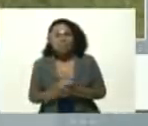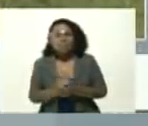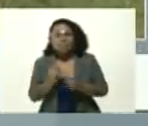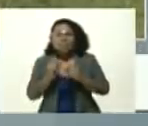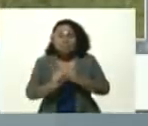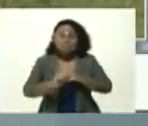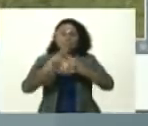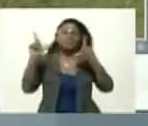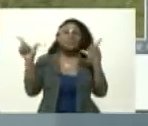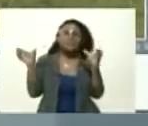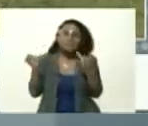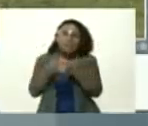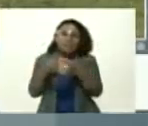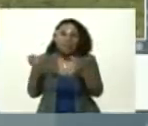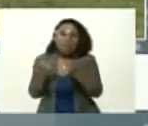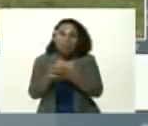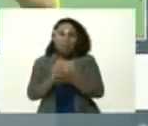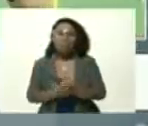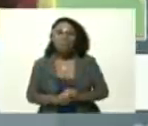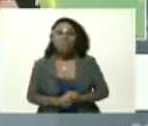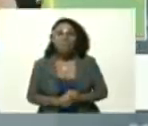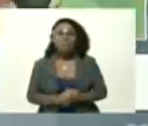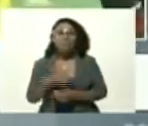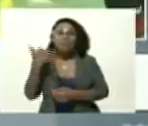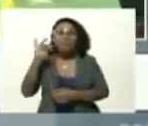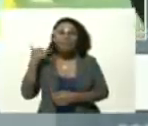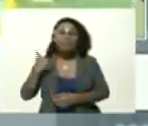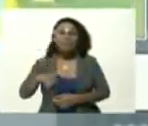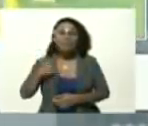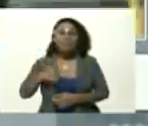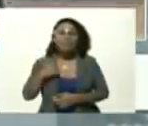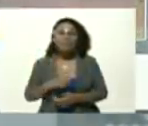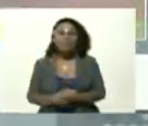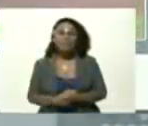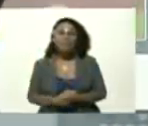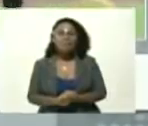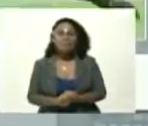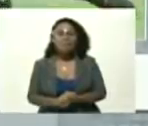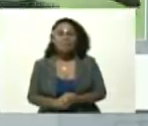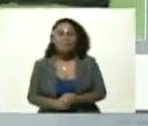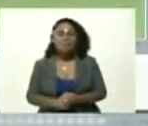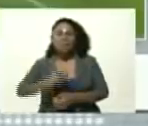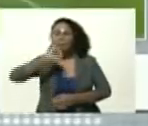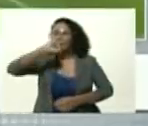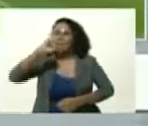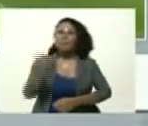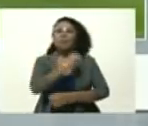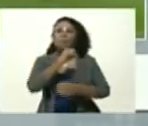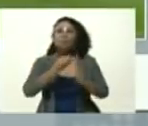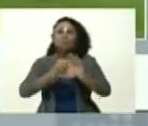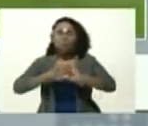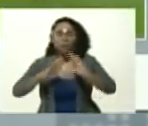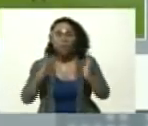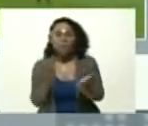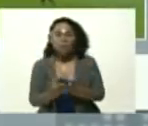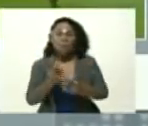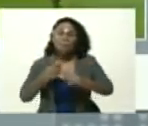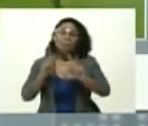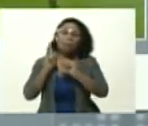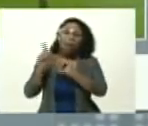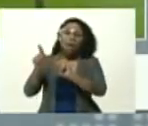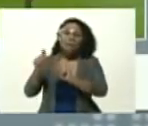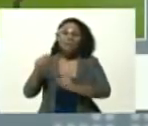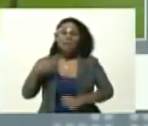tremendo equipo tiene Argentina, favorita para el Mundial. Pero ahí están